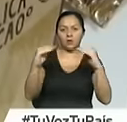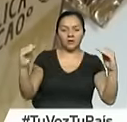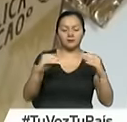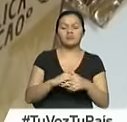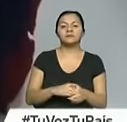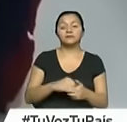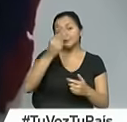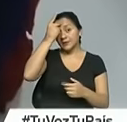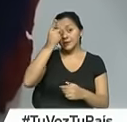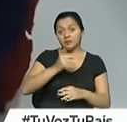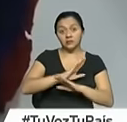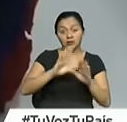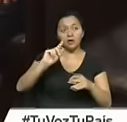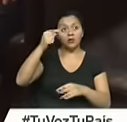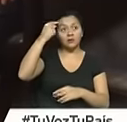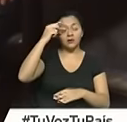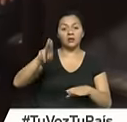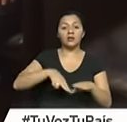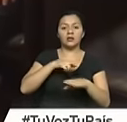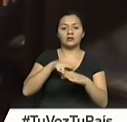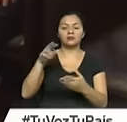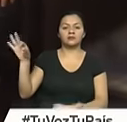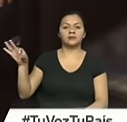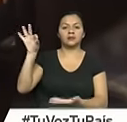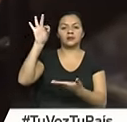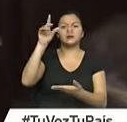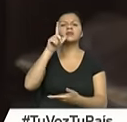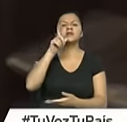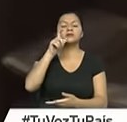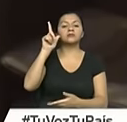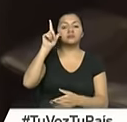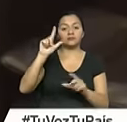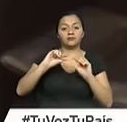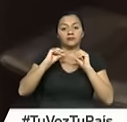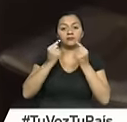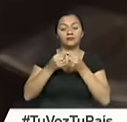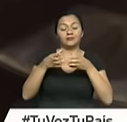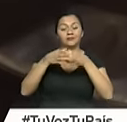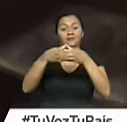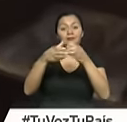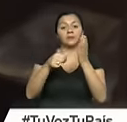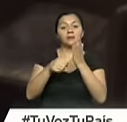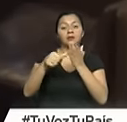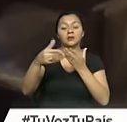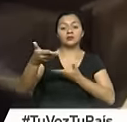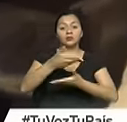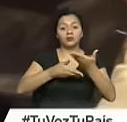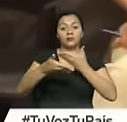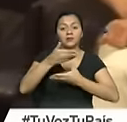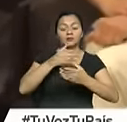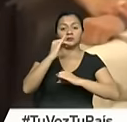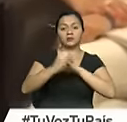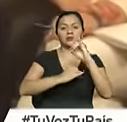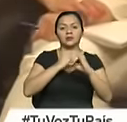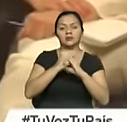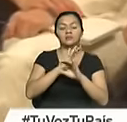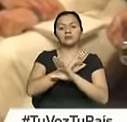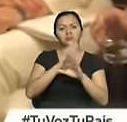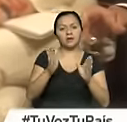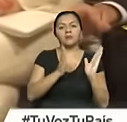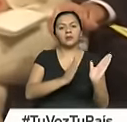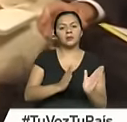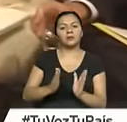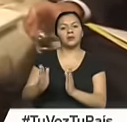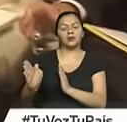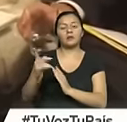esta decisión del Gobierno Nacional, la delegación liderada por el ministro de Comercio Exterior, Juan Carlos Casinelli, se encuentra preparando